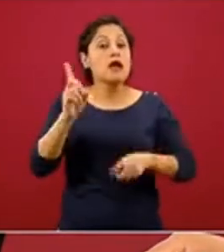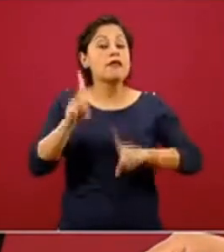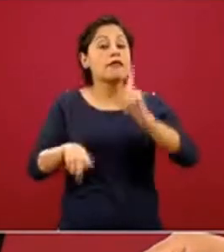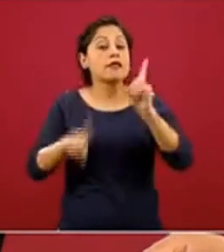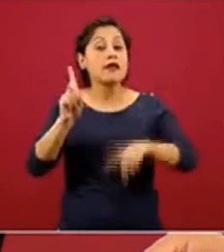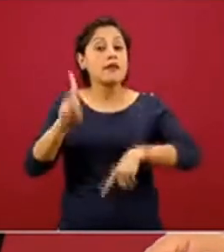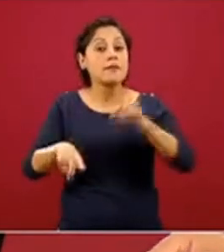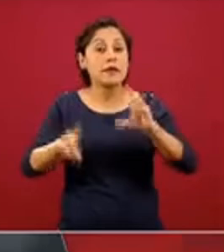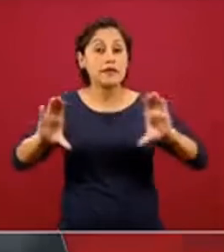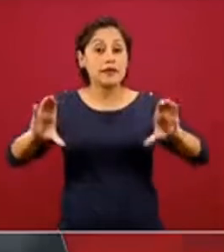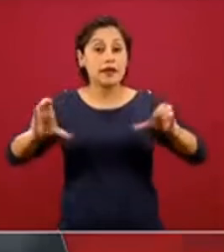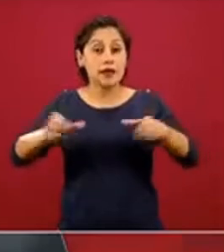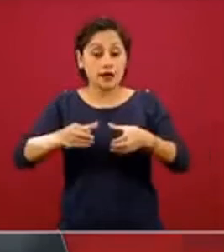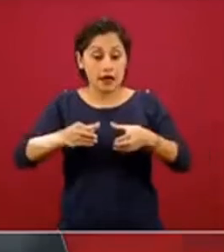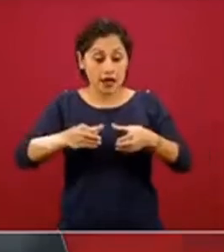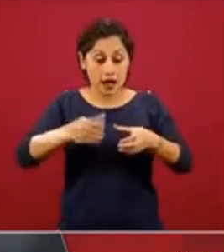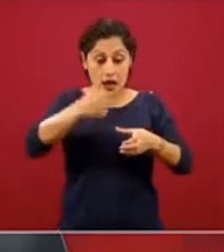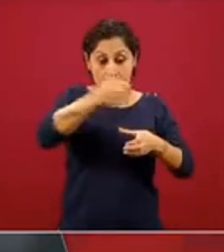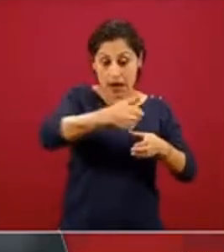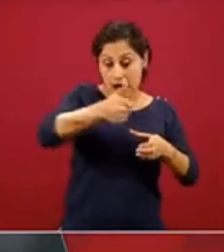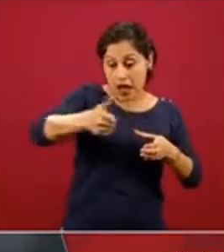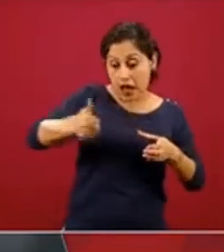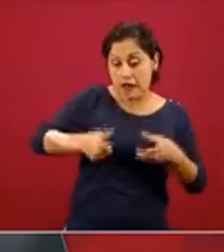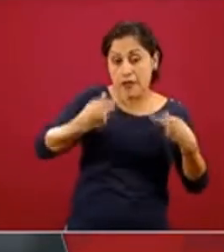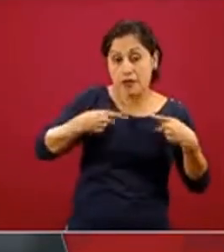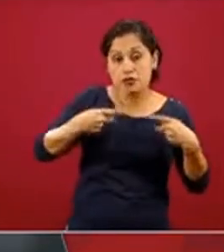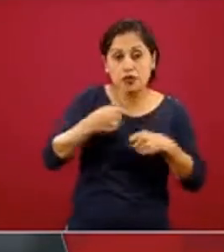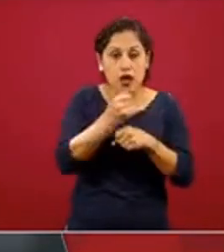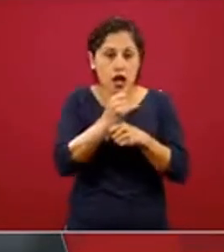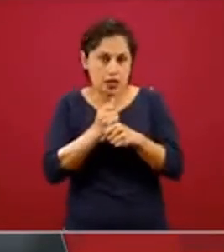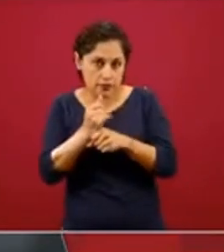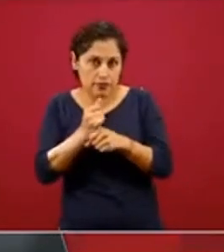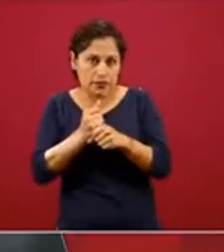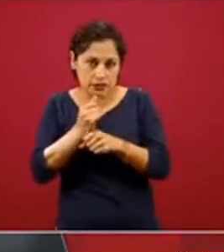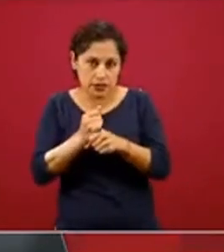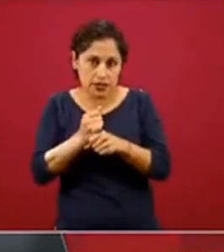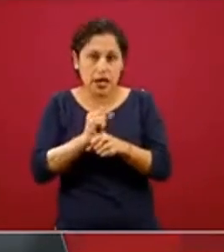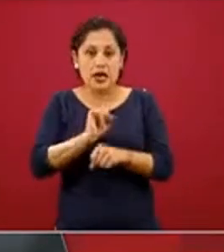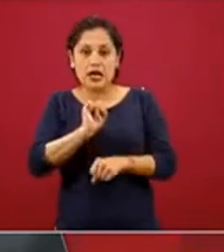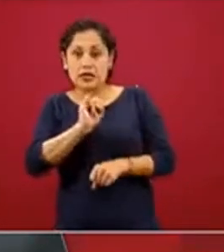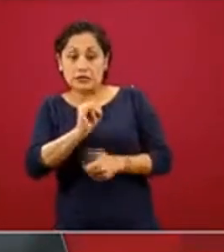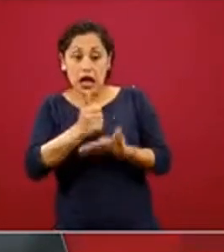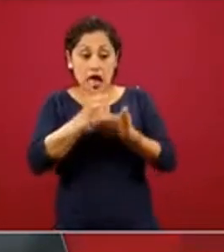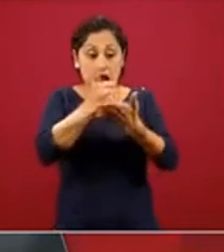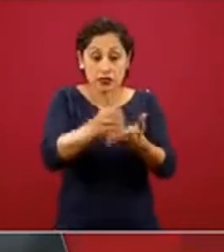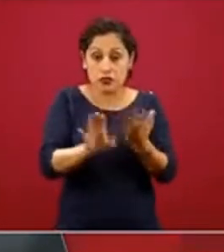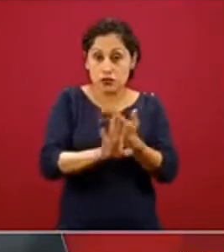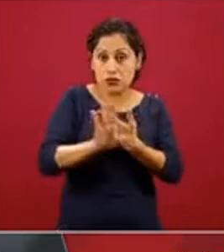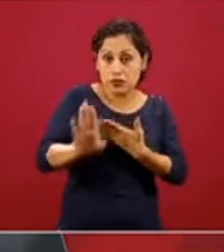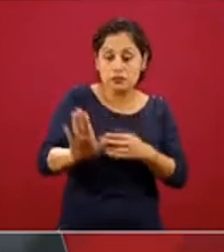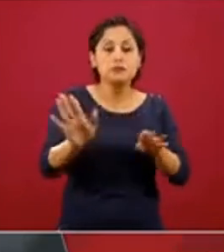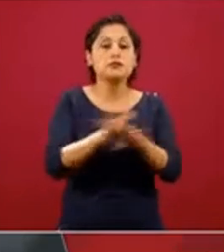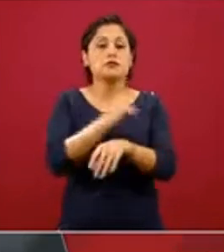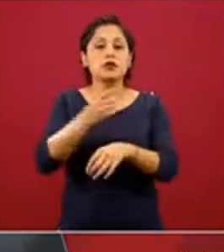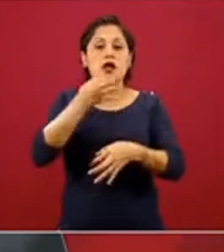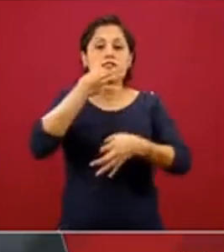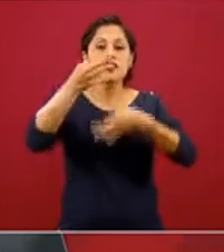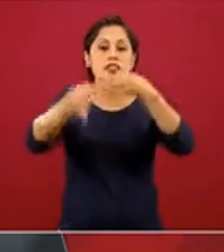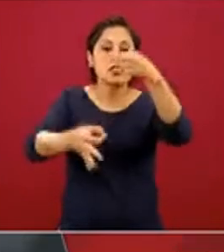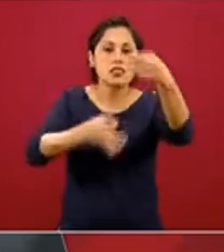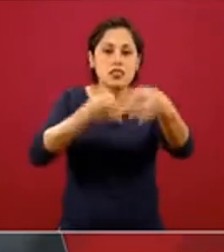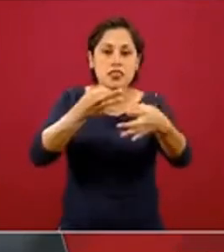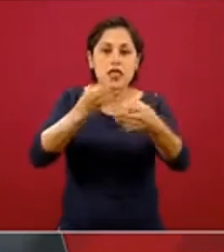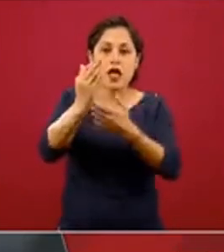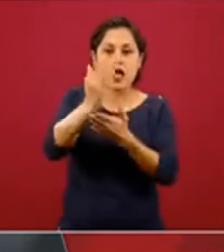enfoque individual, en el enfoque de la persona y cómo reduce la cantidad de partículas virales que